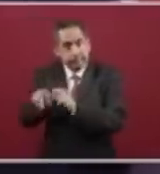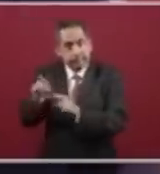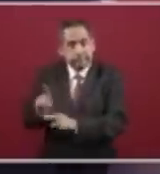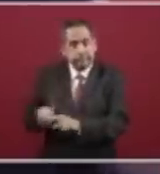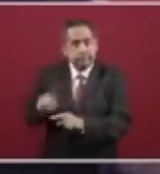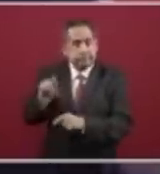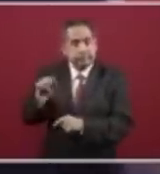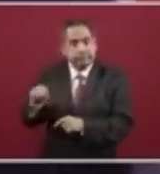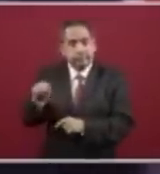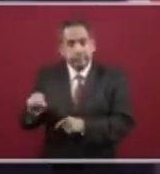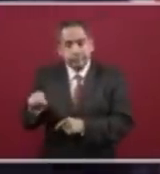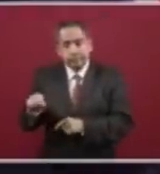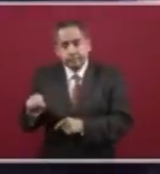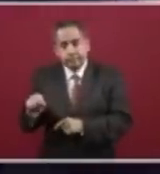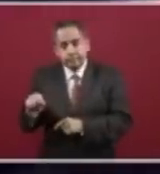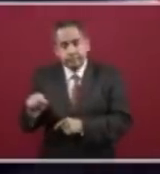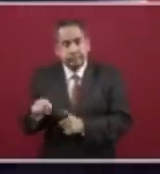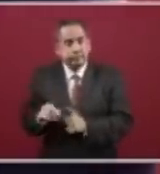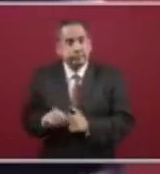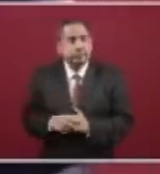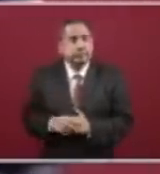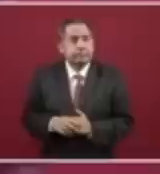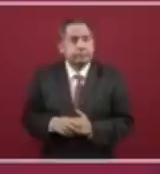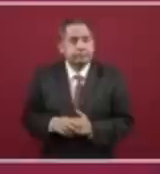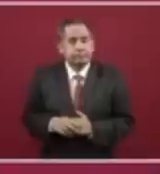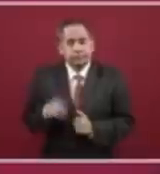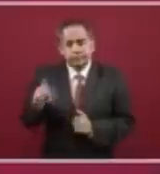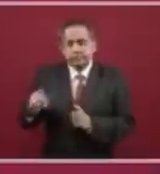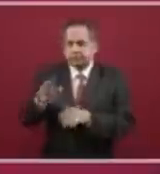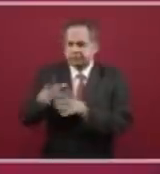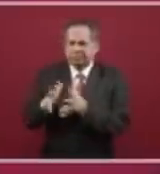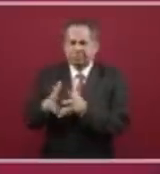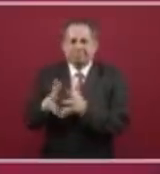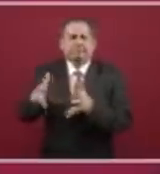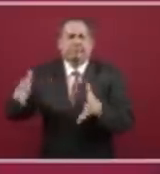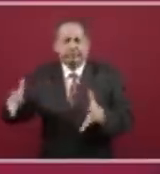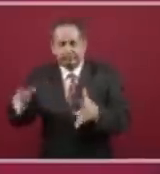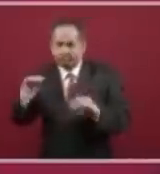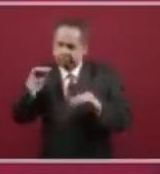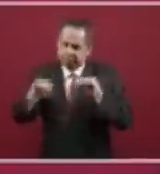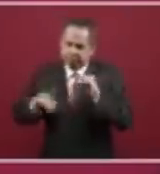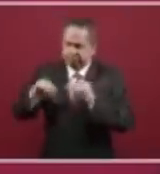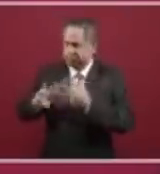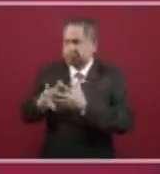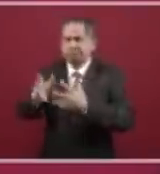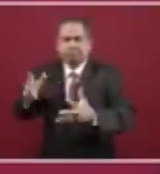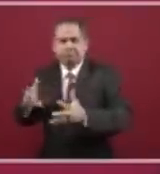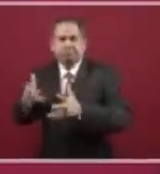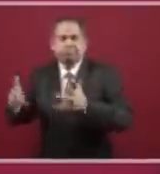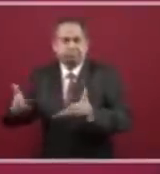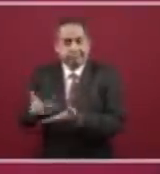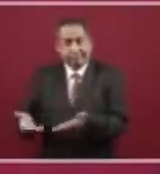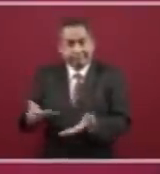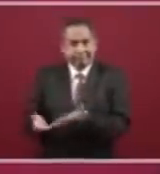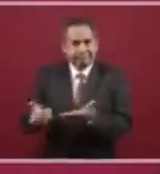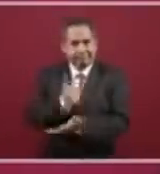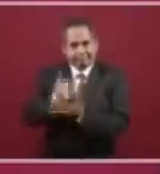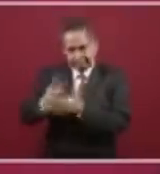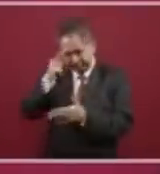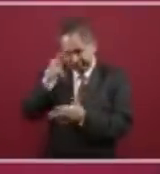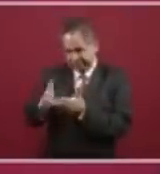d y la ampliación de la actual